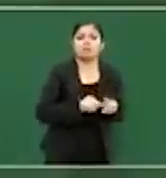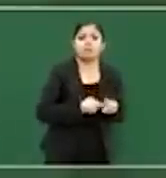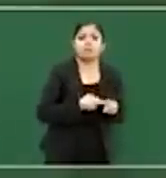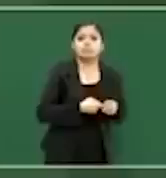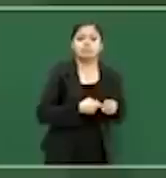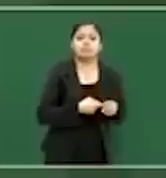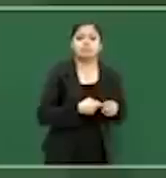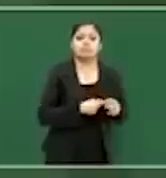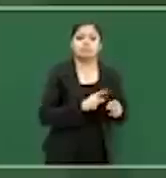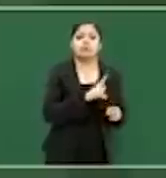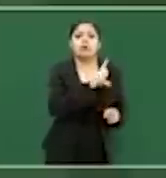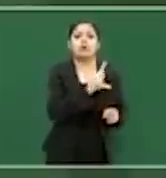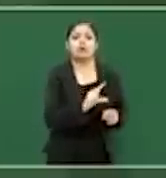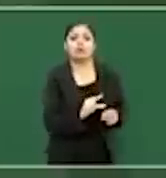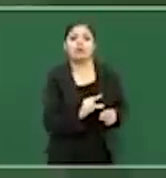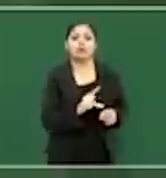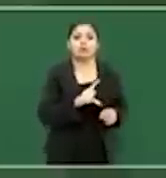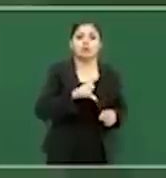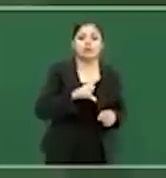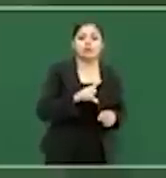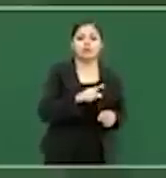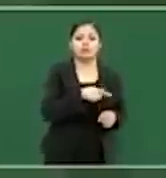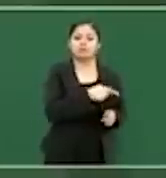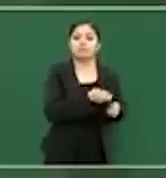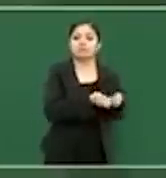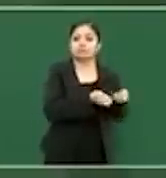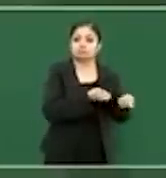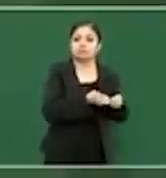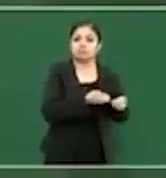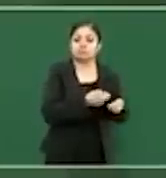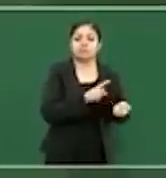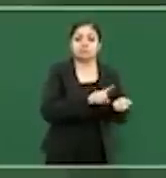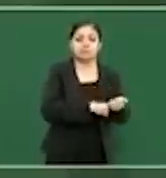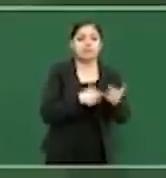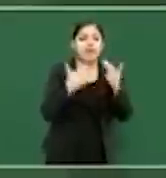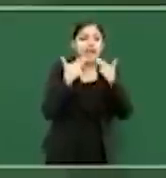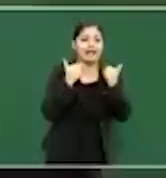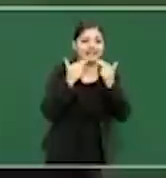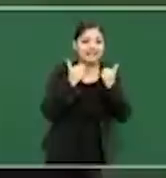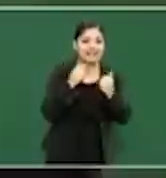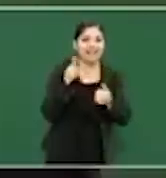descontaba de los ingresos de Hacienda.